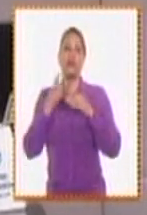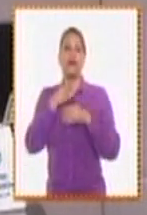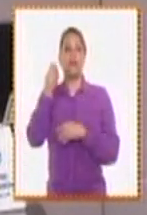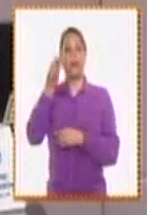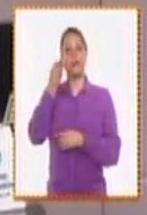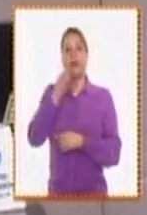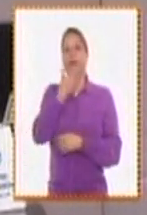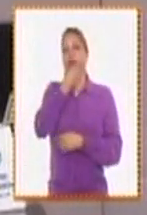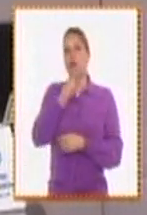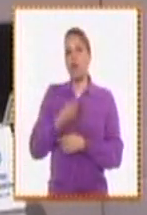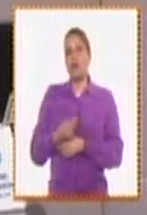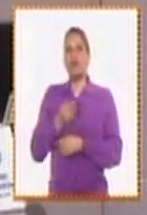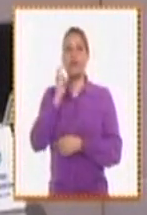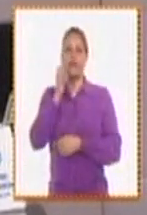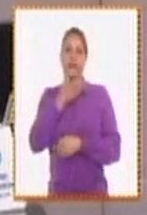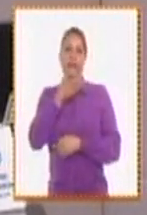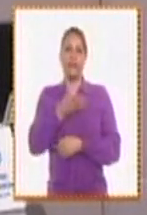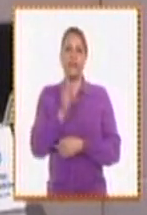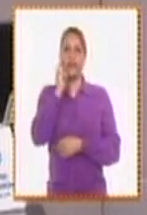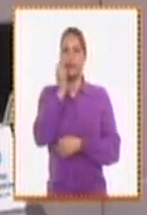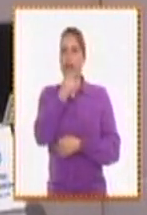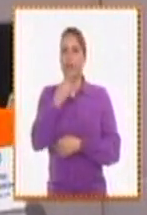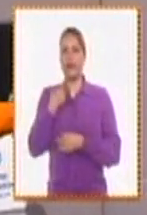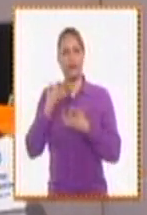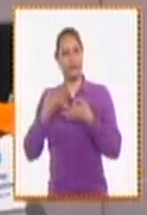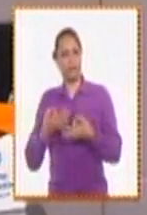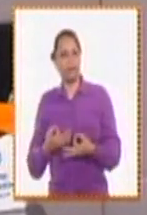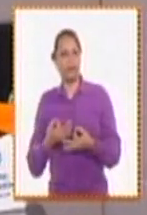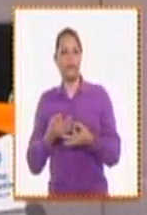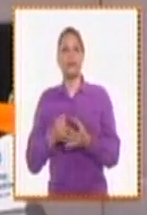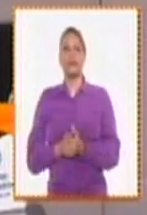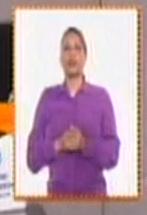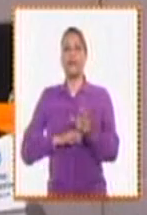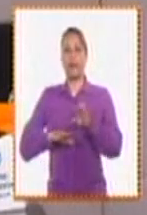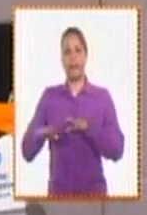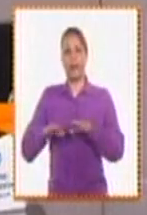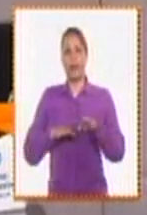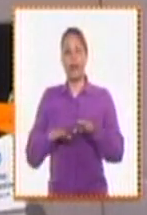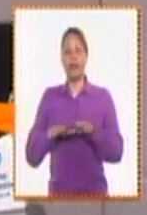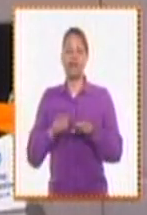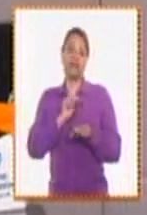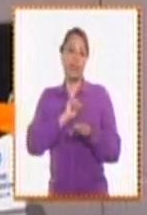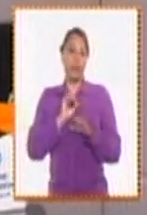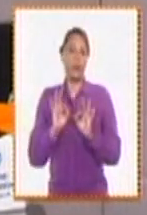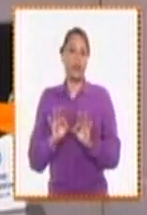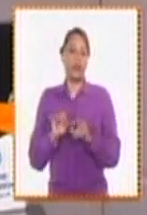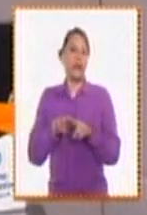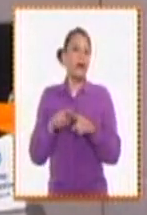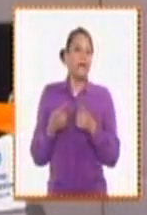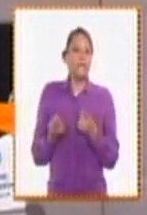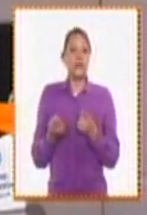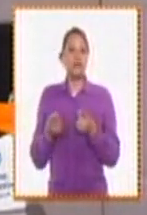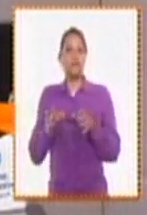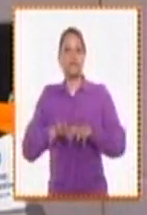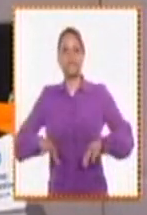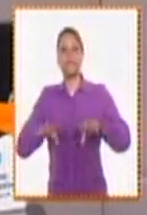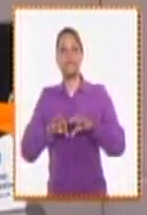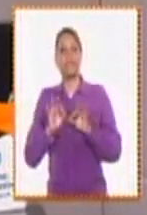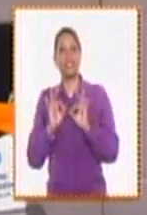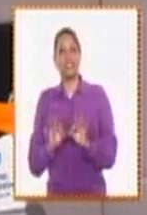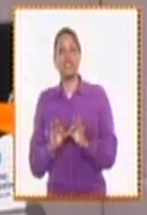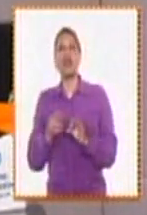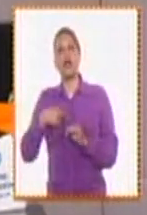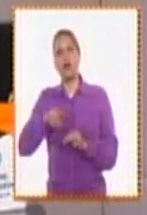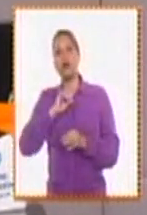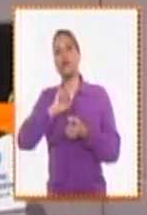fidelista, martiano, altruista, decente, culto, preparado. Ante este contexto, decididamente nos obliga